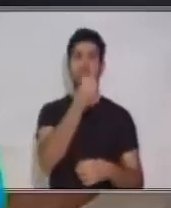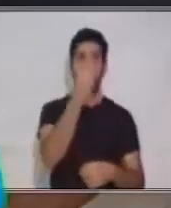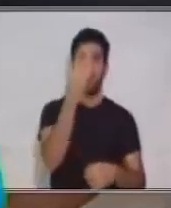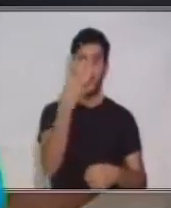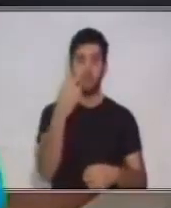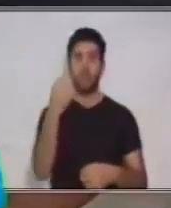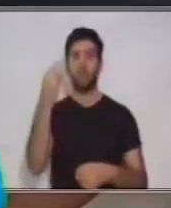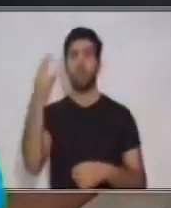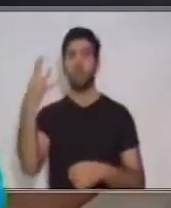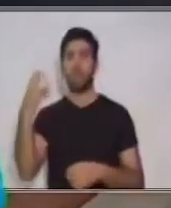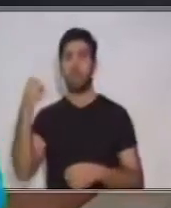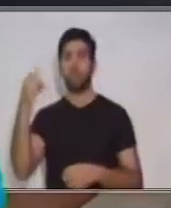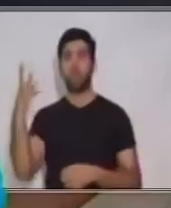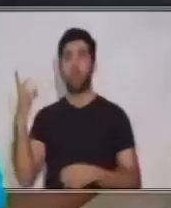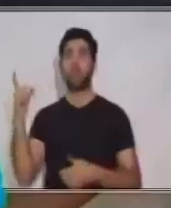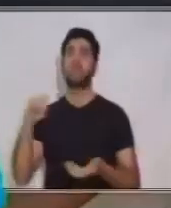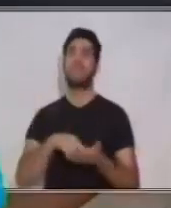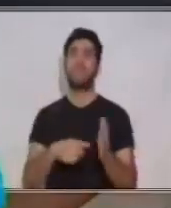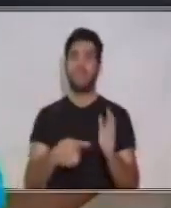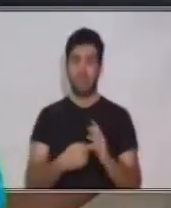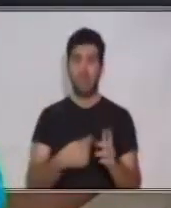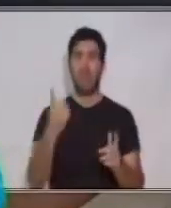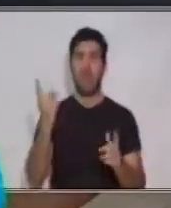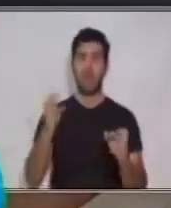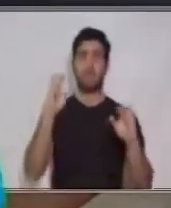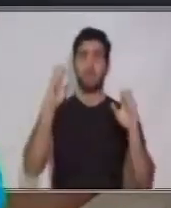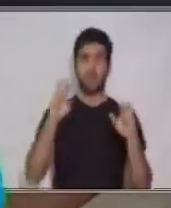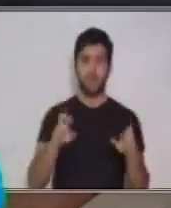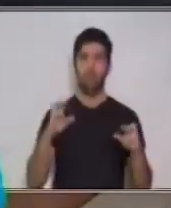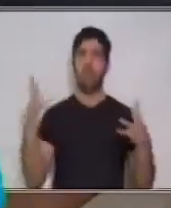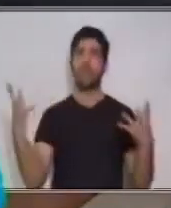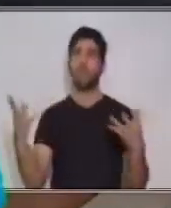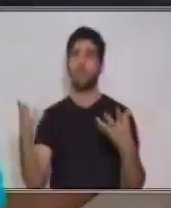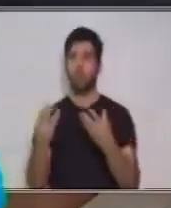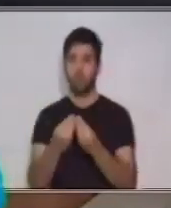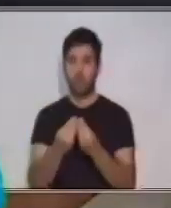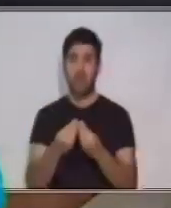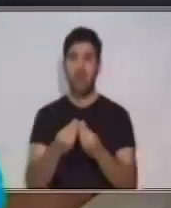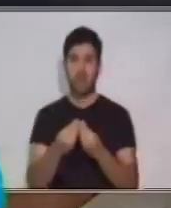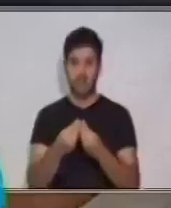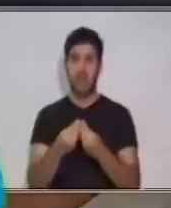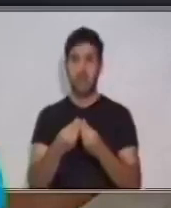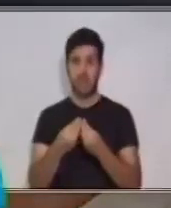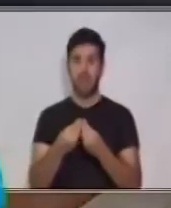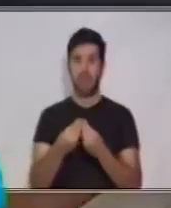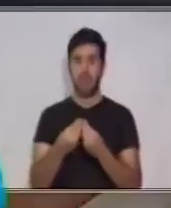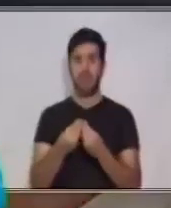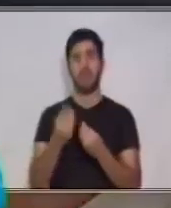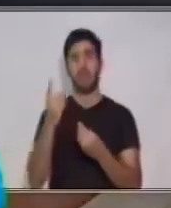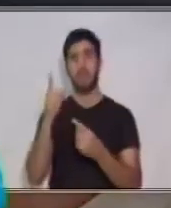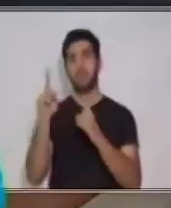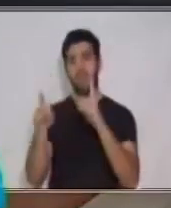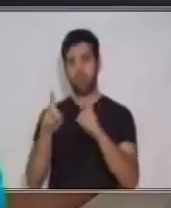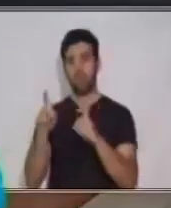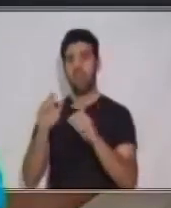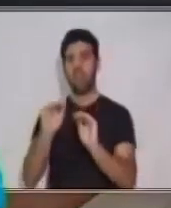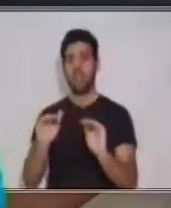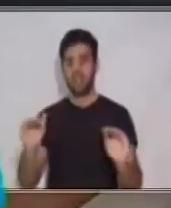la cantidad de personas que se encuestaron. En total fueron 14 niños a los que les